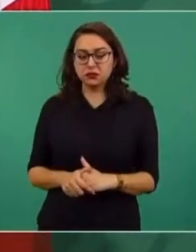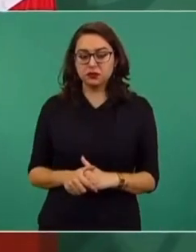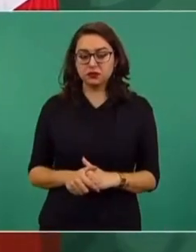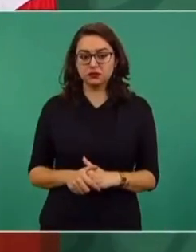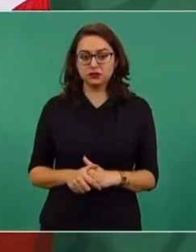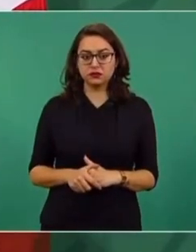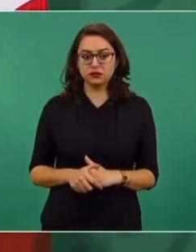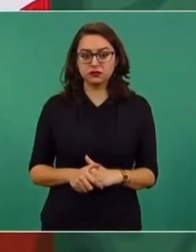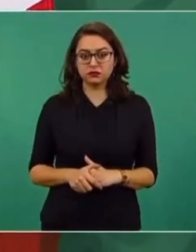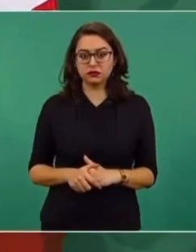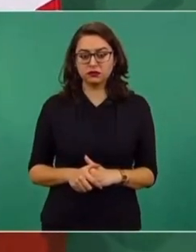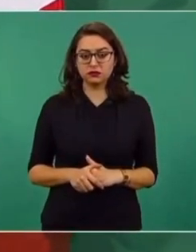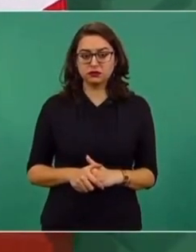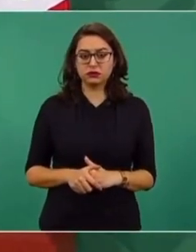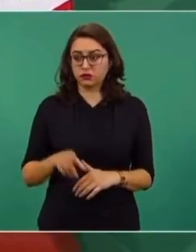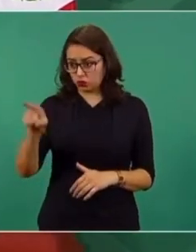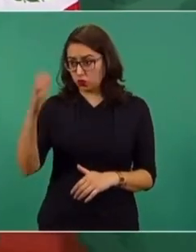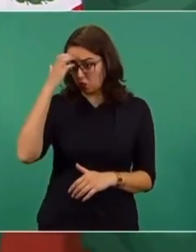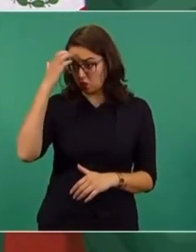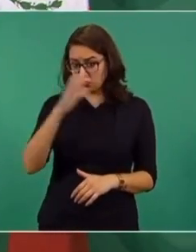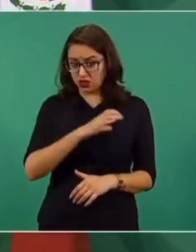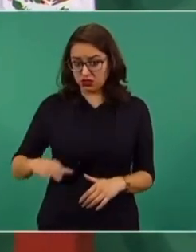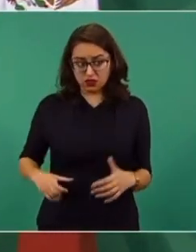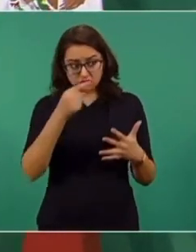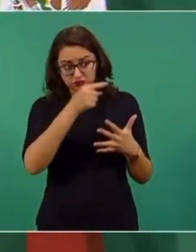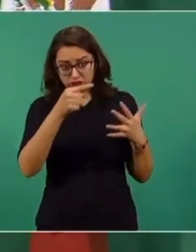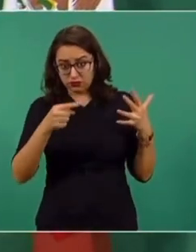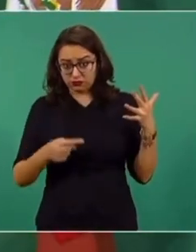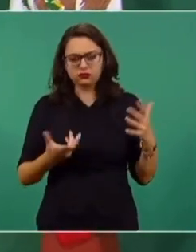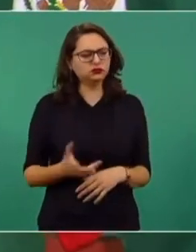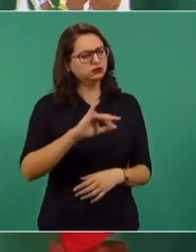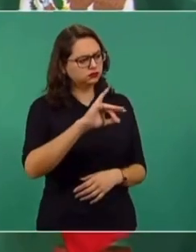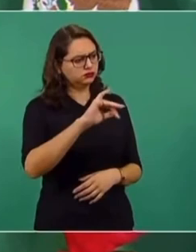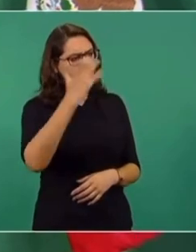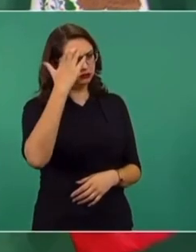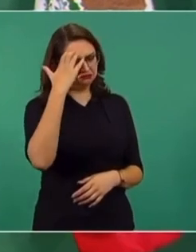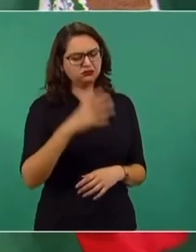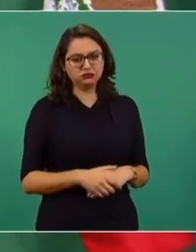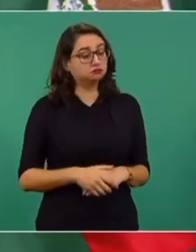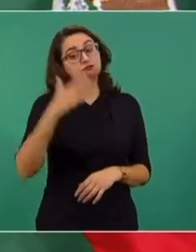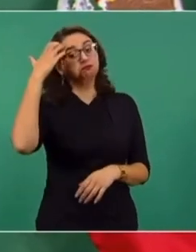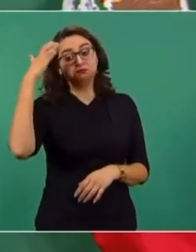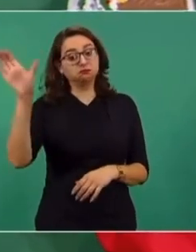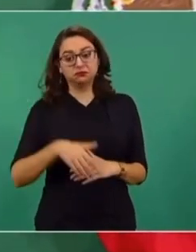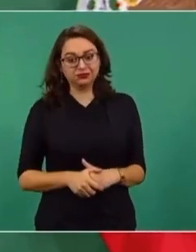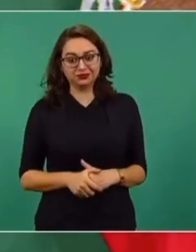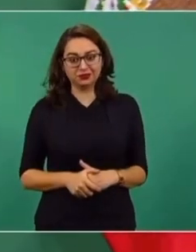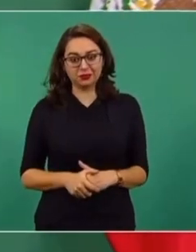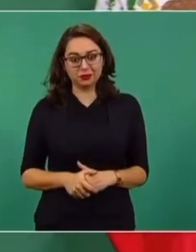a estas personas? Ahí dicen sí o no.